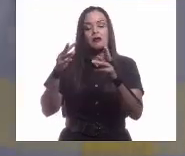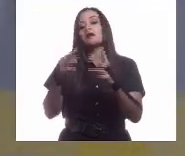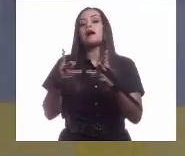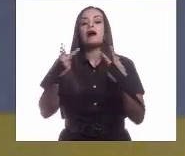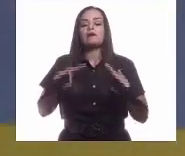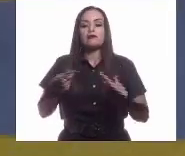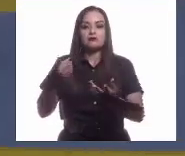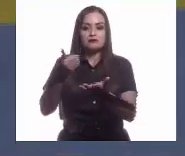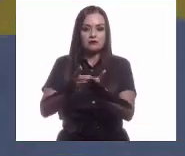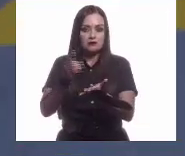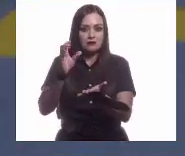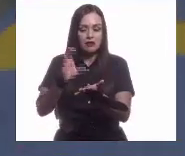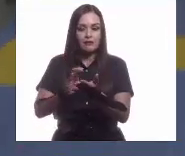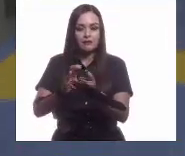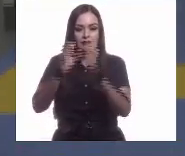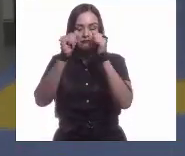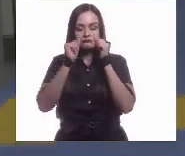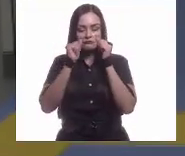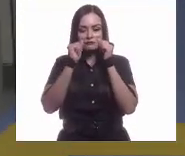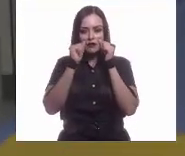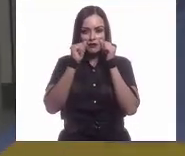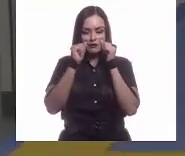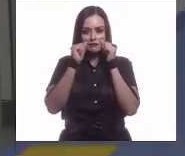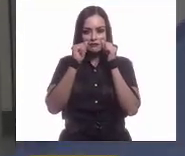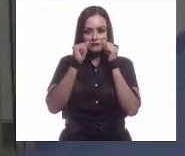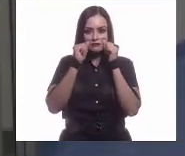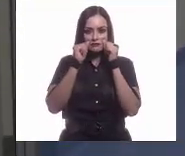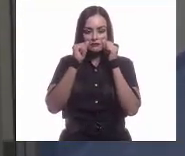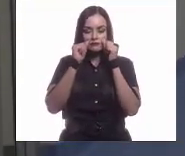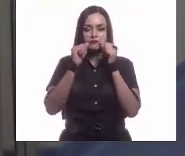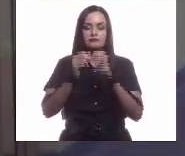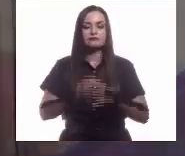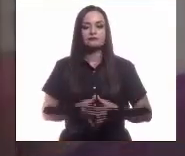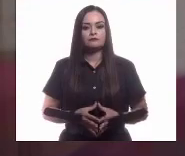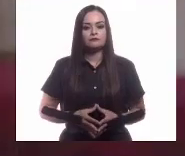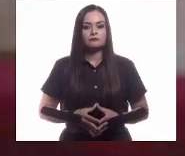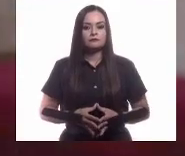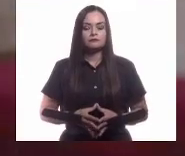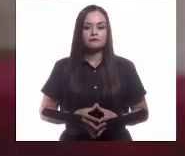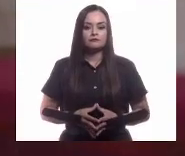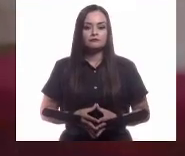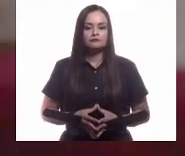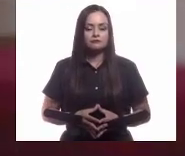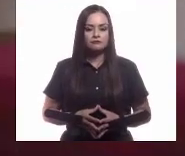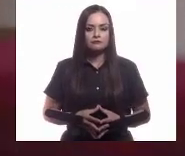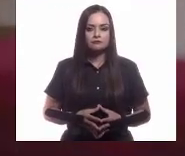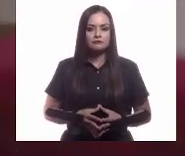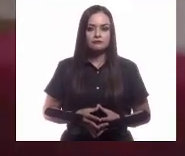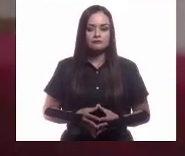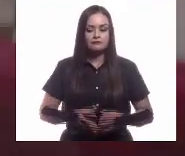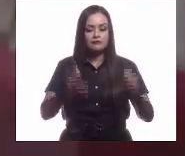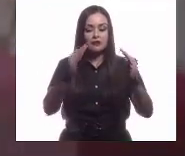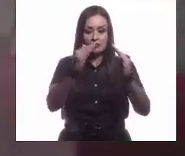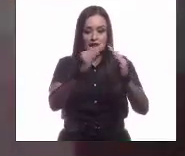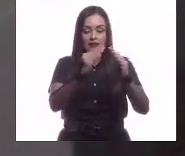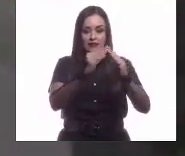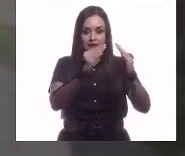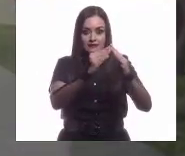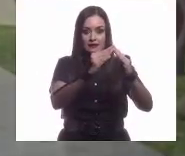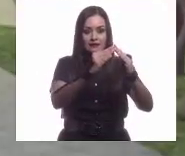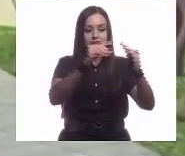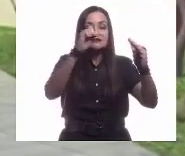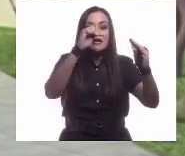con discapacidad visual del Centro de Rehabilitación y Educación Especial. Las casas de día